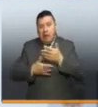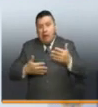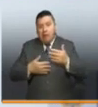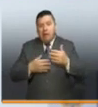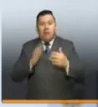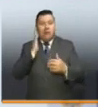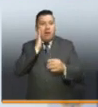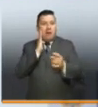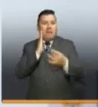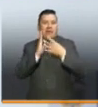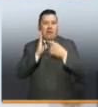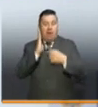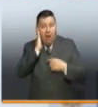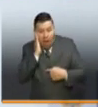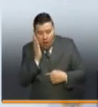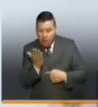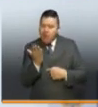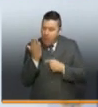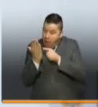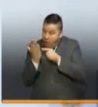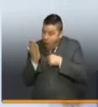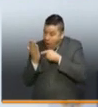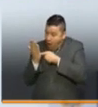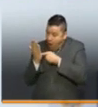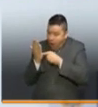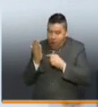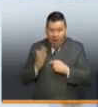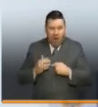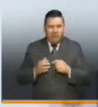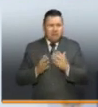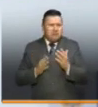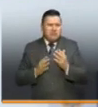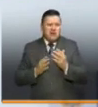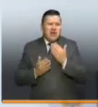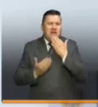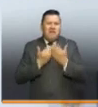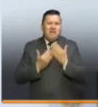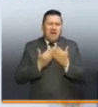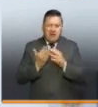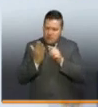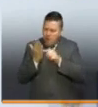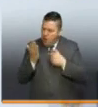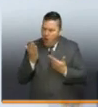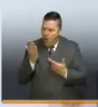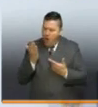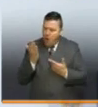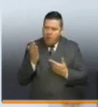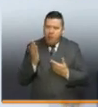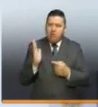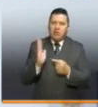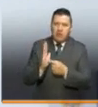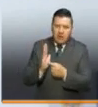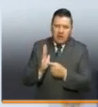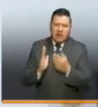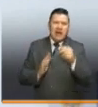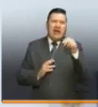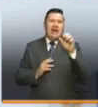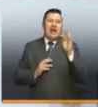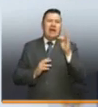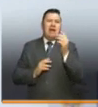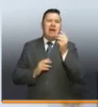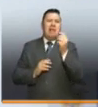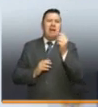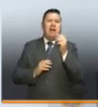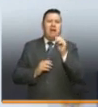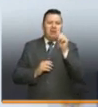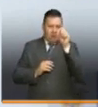para abrir una cuenta muy fácil digital con productos de banca digital como en x como dad y plata como